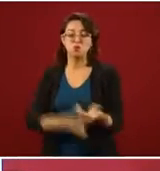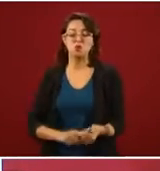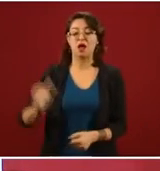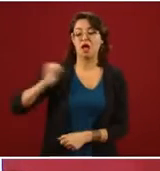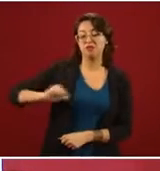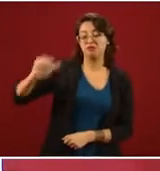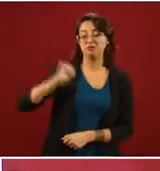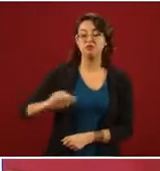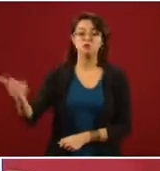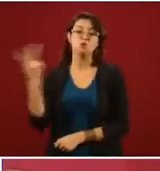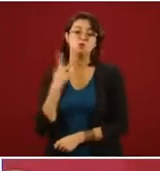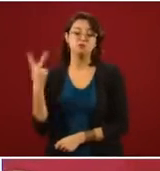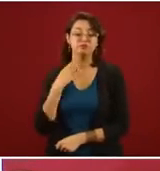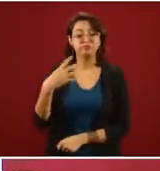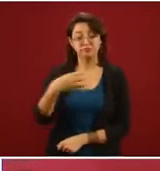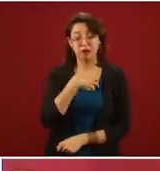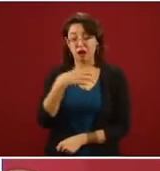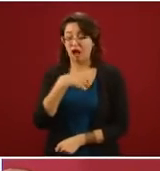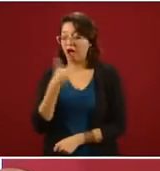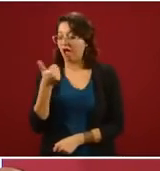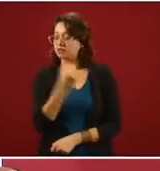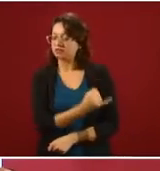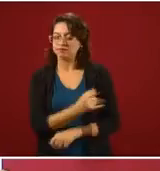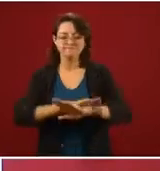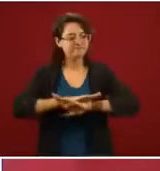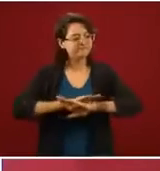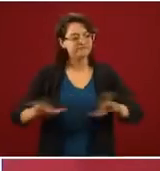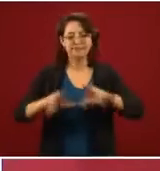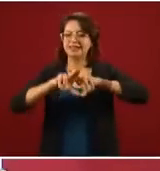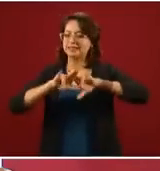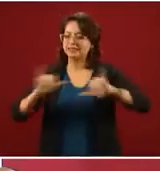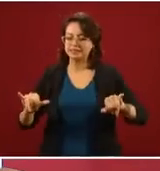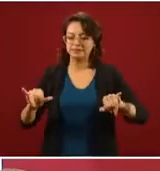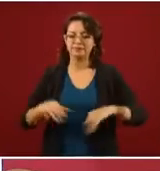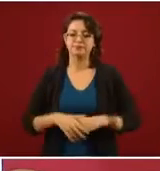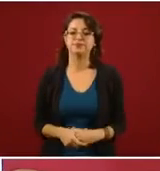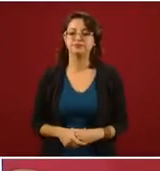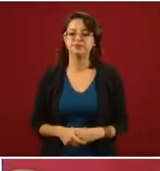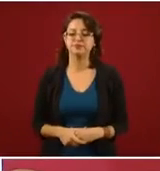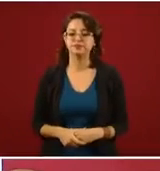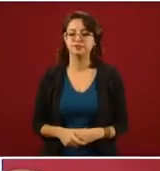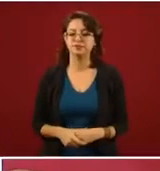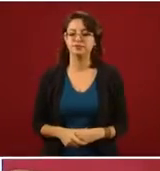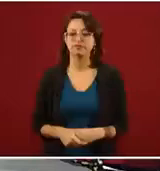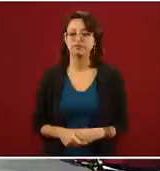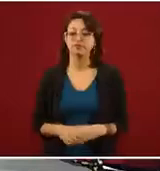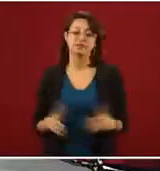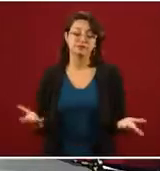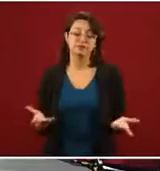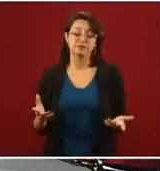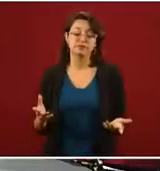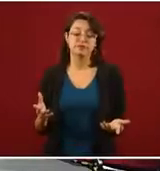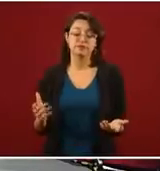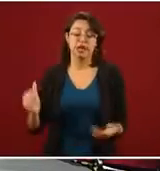antiguo régimen, el antiguo régimen que